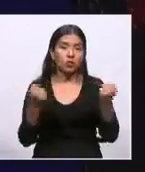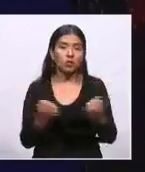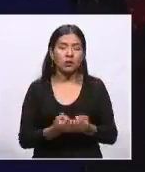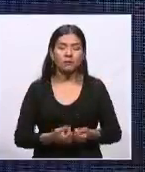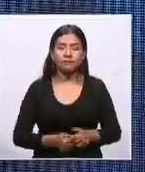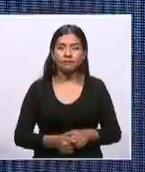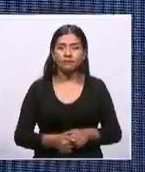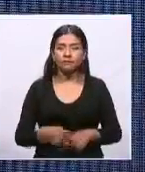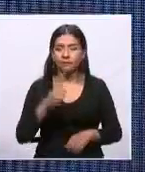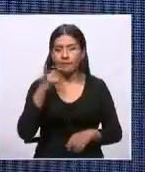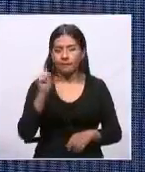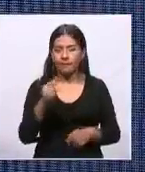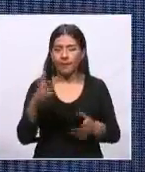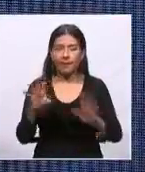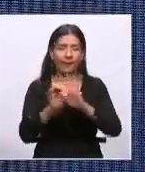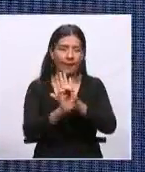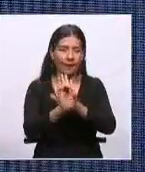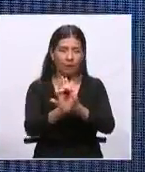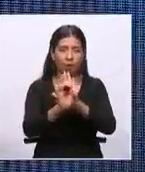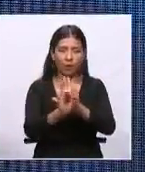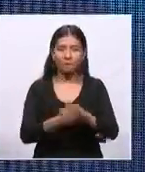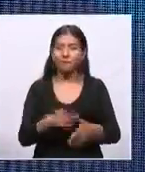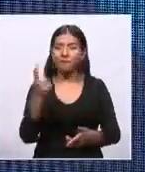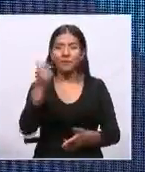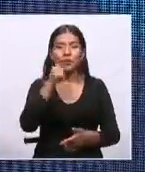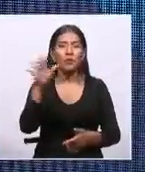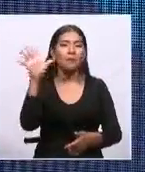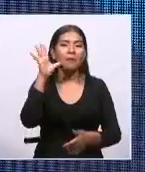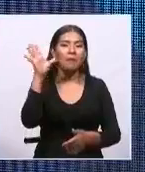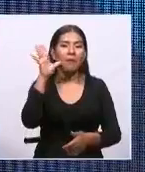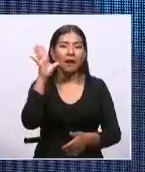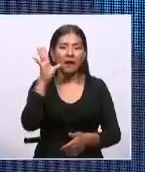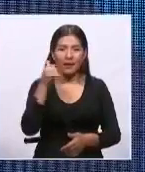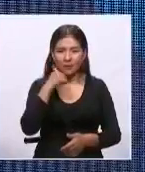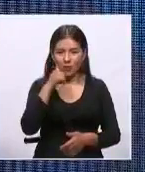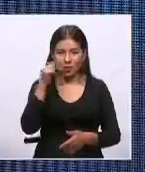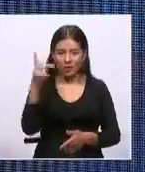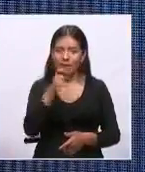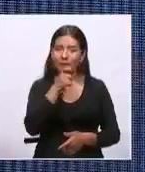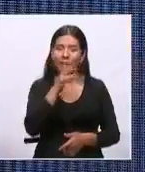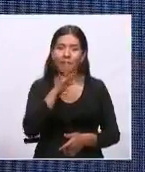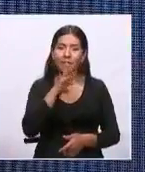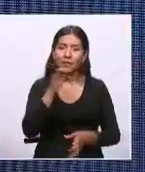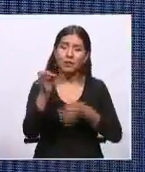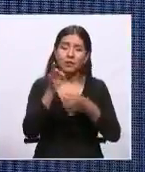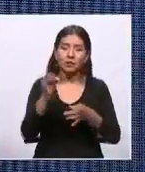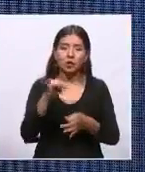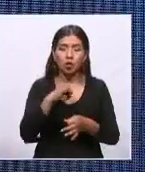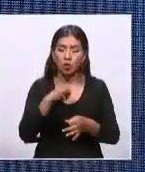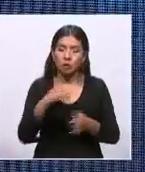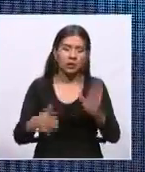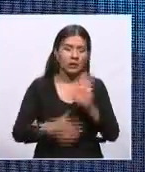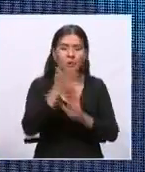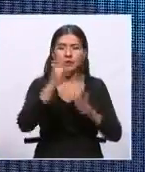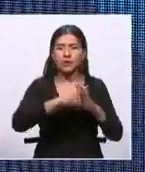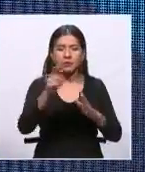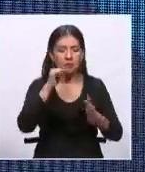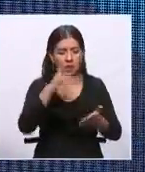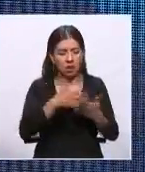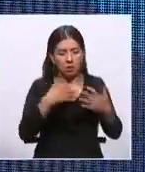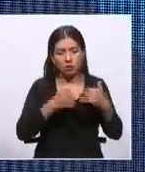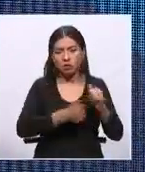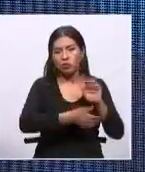ver, yo pongo el ejemplo de la mamá que estaba ahí y que explicó cómo le habían volteado su